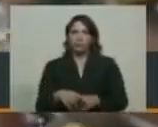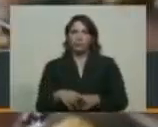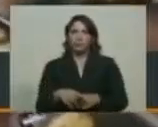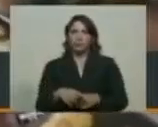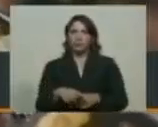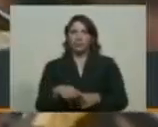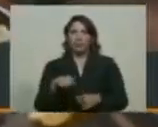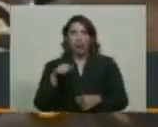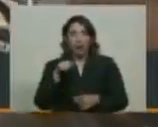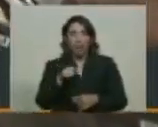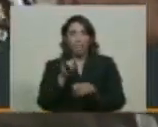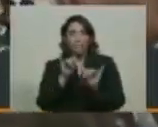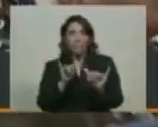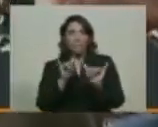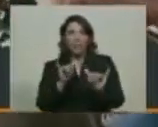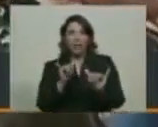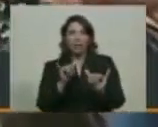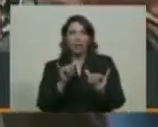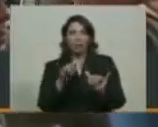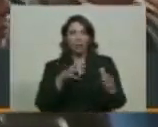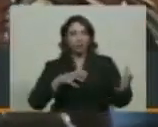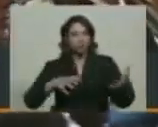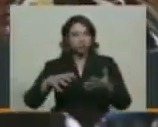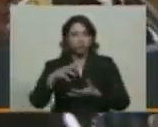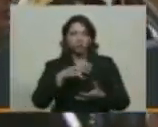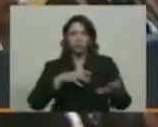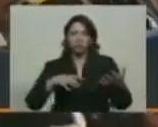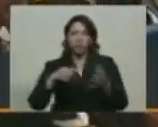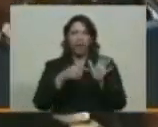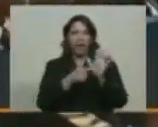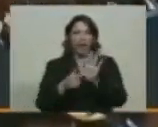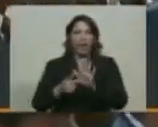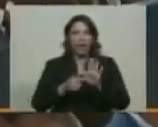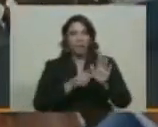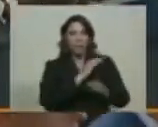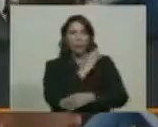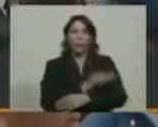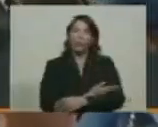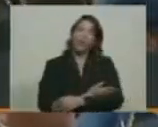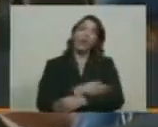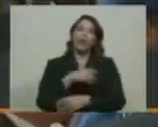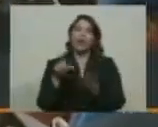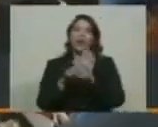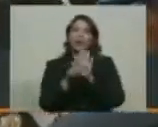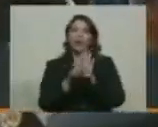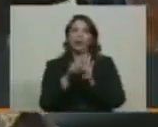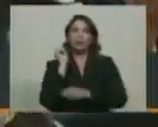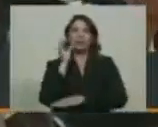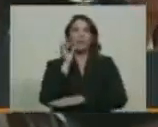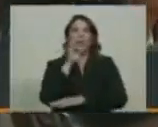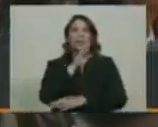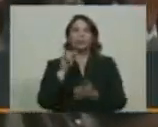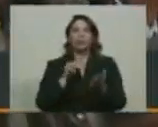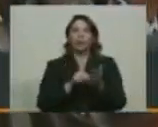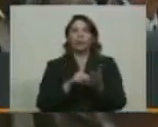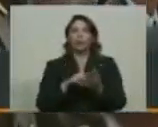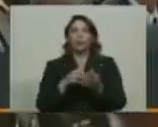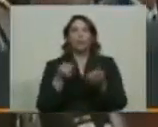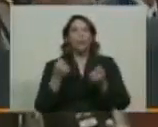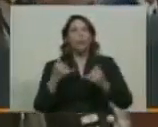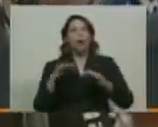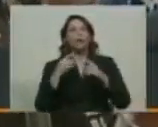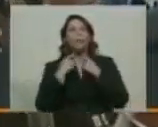autodestruye. Miren el ejemplo del Poder Legislativo, la Asamblea Nacional. ¿Cuánto pierde un